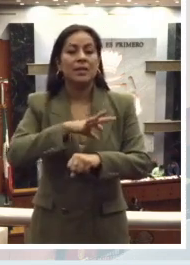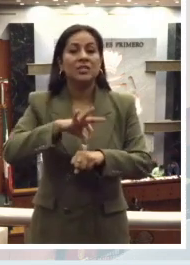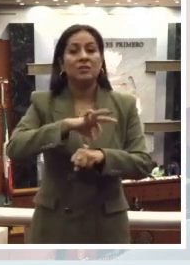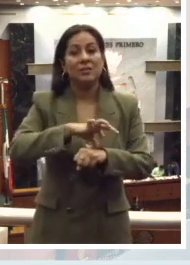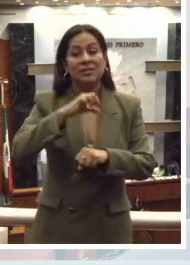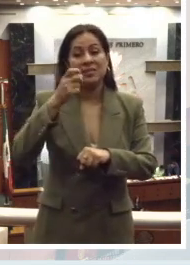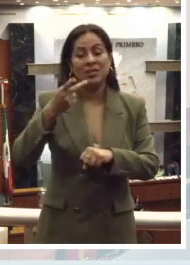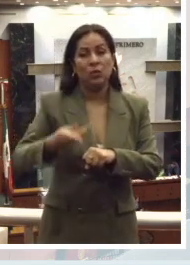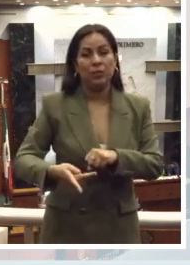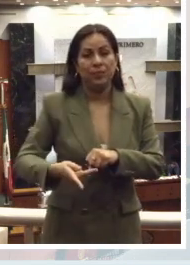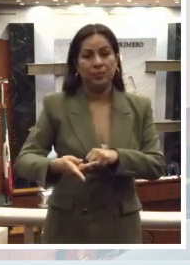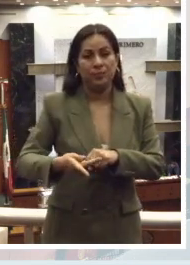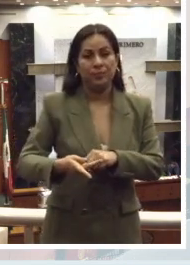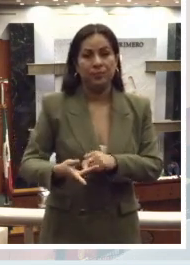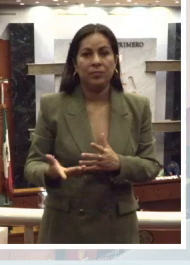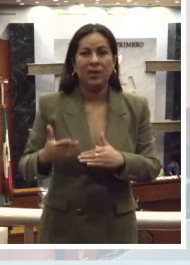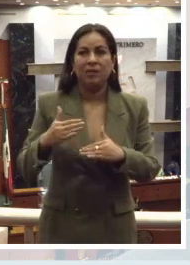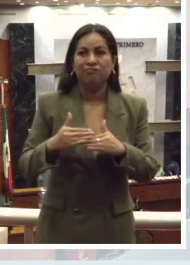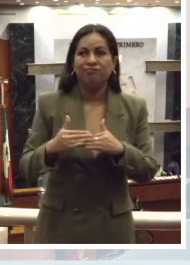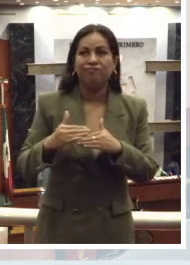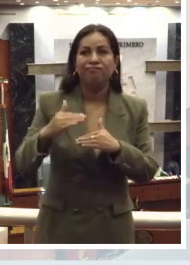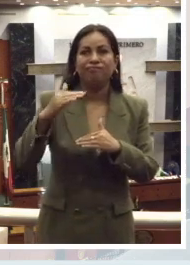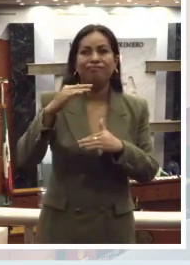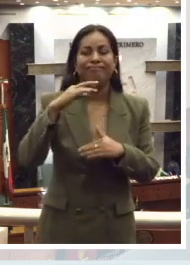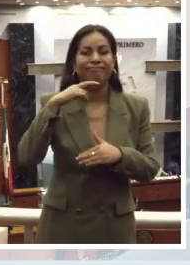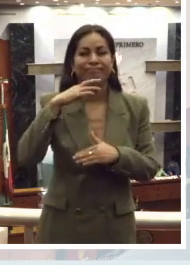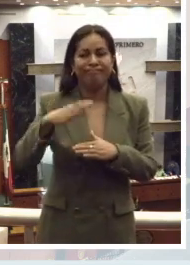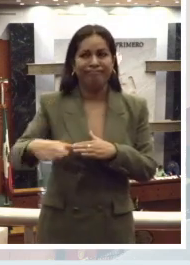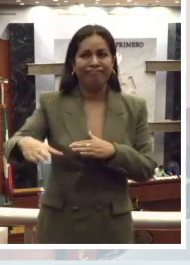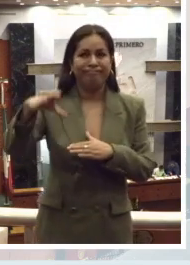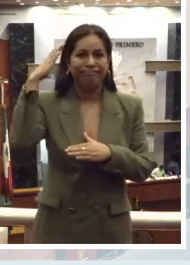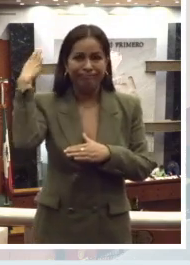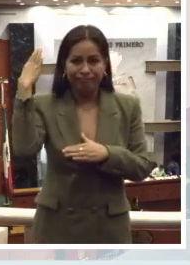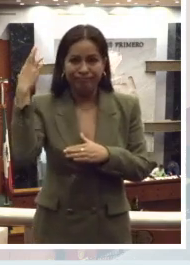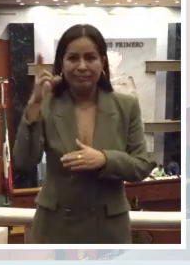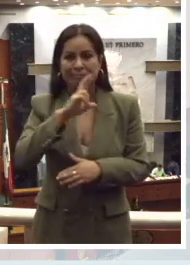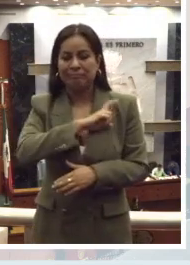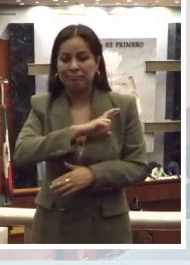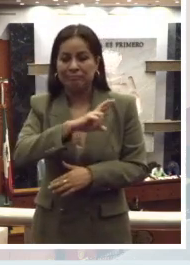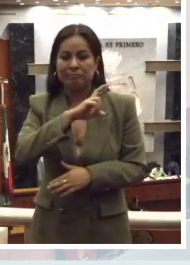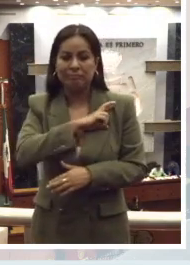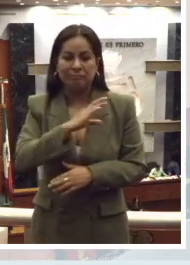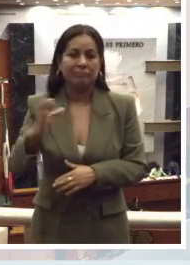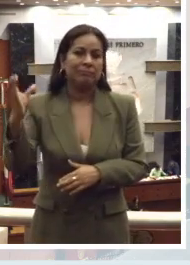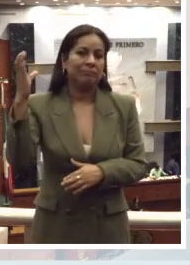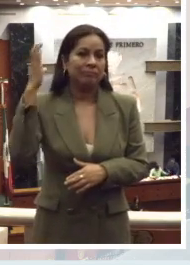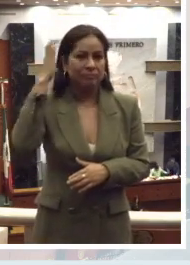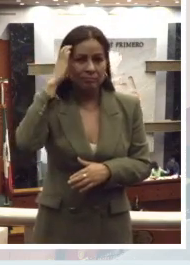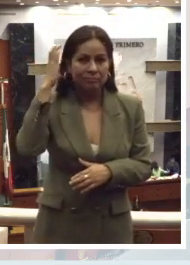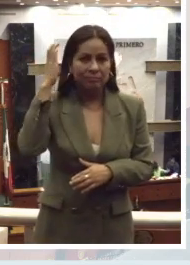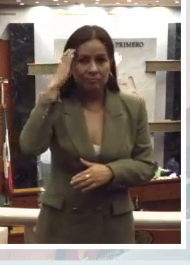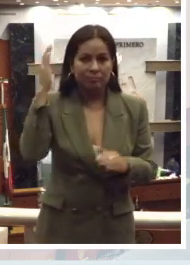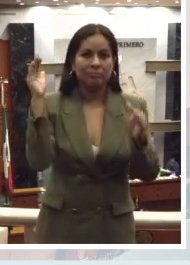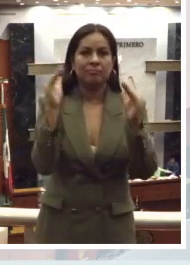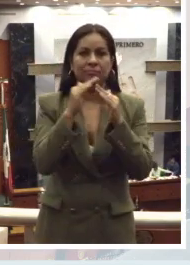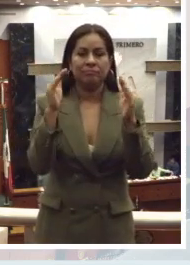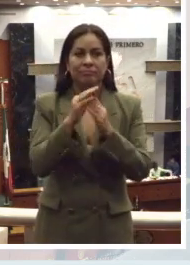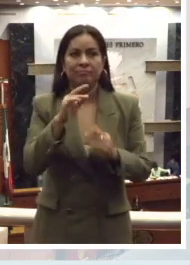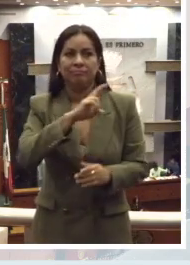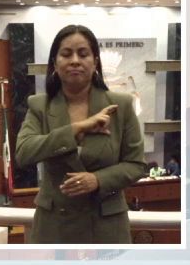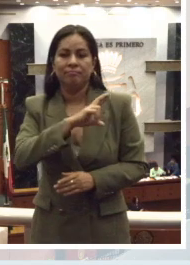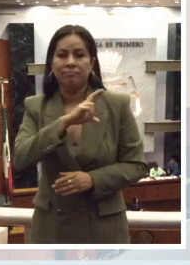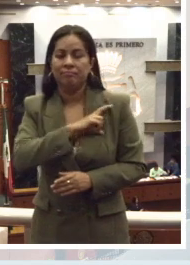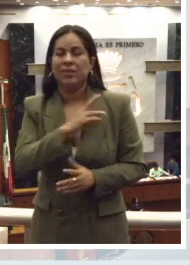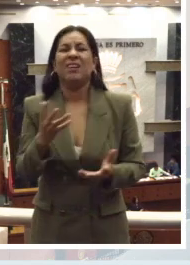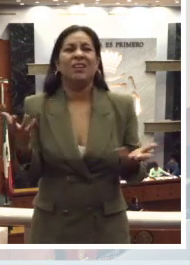Chilpancingo. El aumento acelerado y descontrolado de las rentas de cuartos y casas en arrendamiento